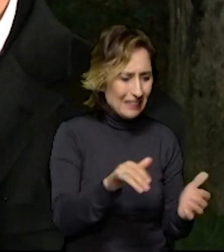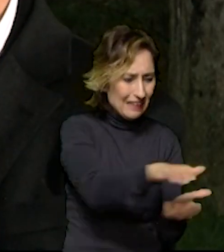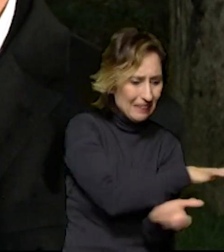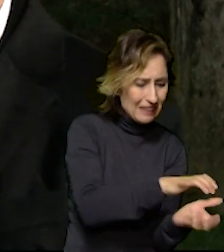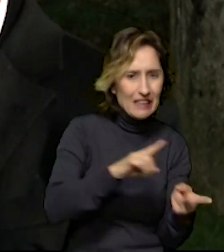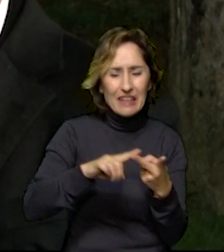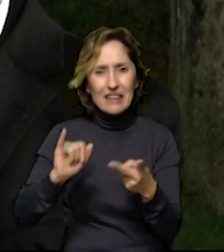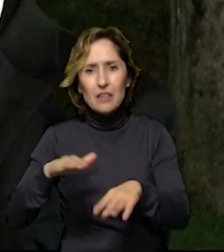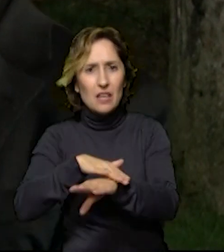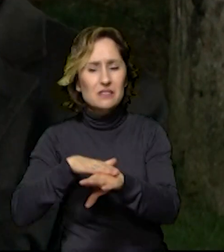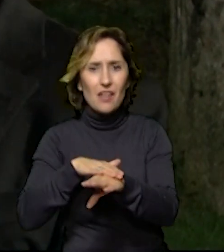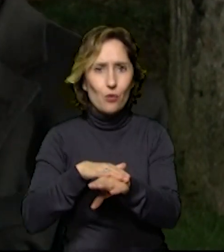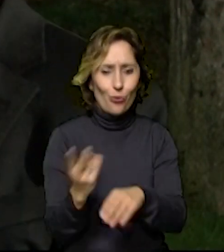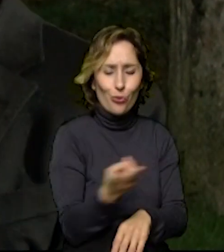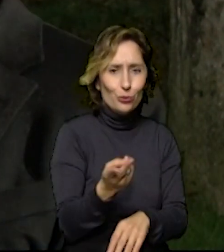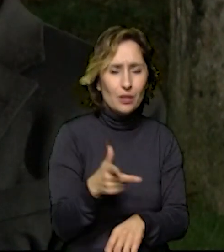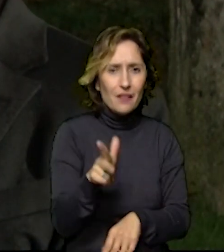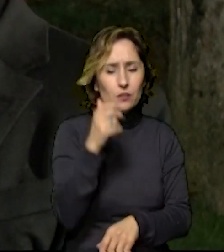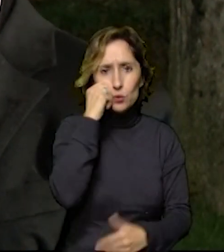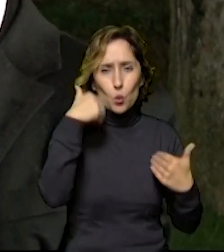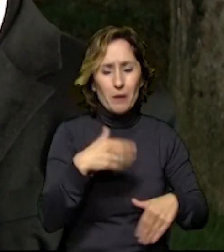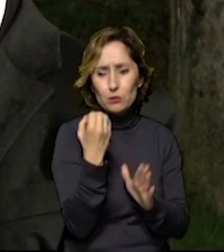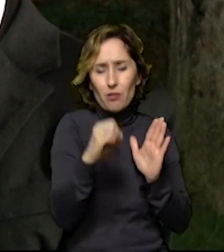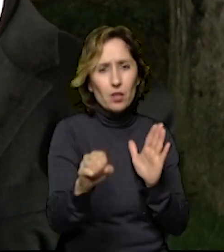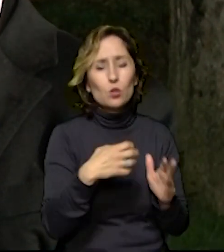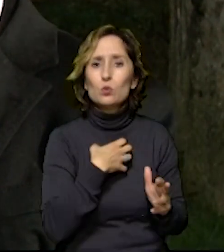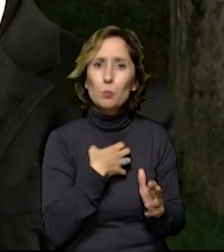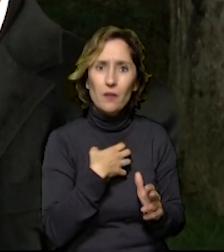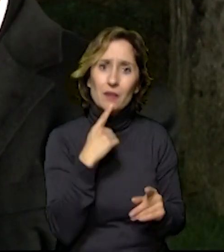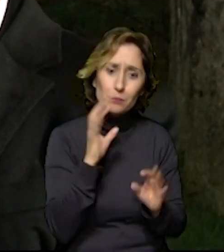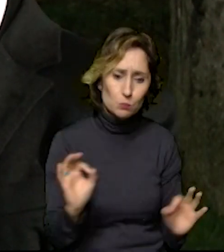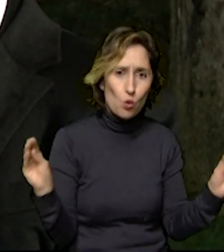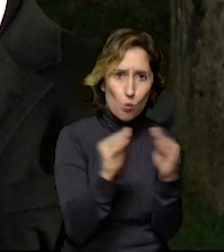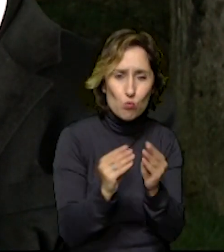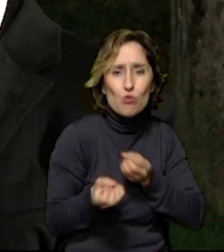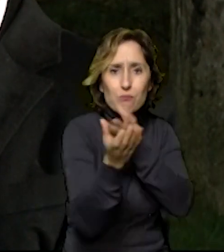Estado. Ese es el denominador común que quiero transmitir.